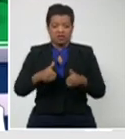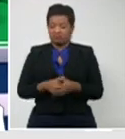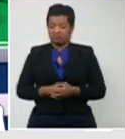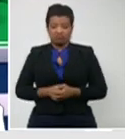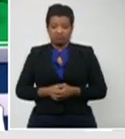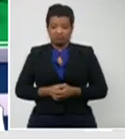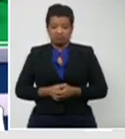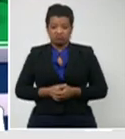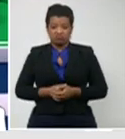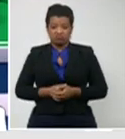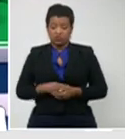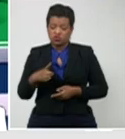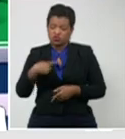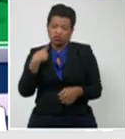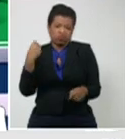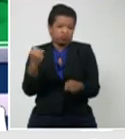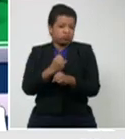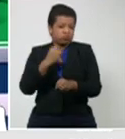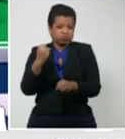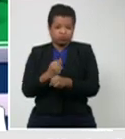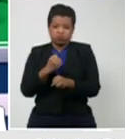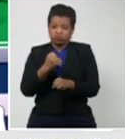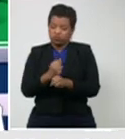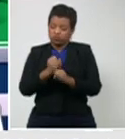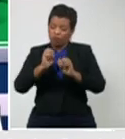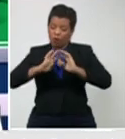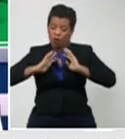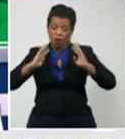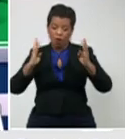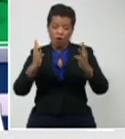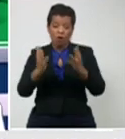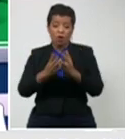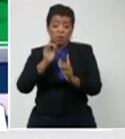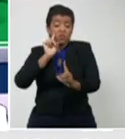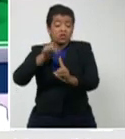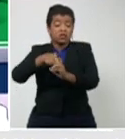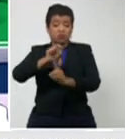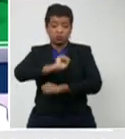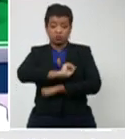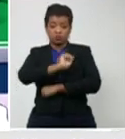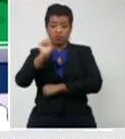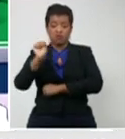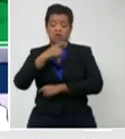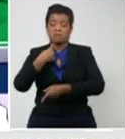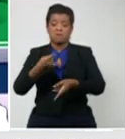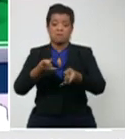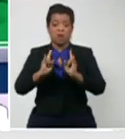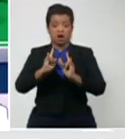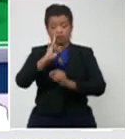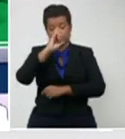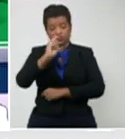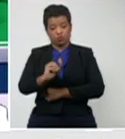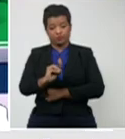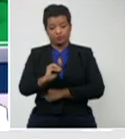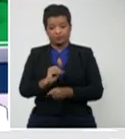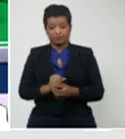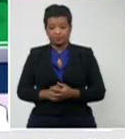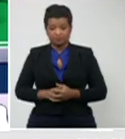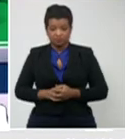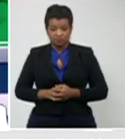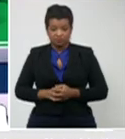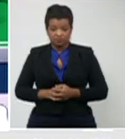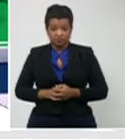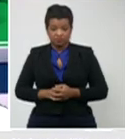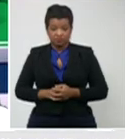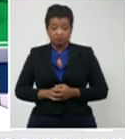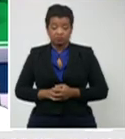se hace de todo para lograr reducir esta letalidad, que además hemos